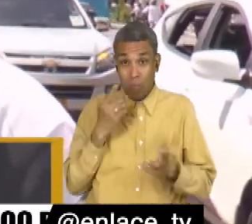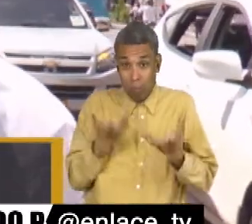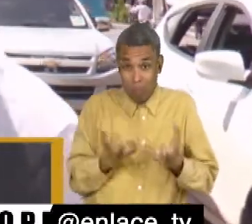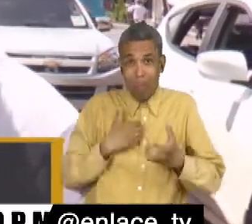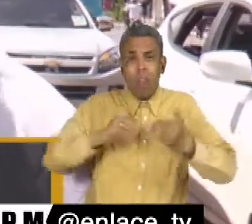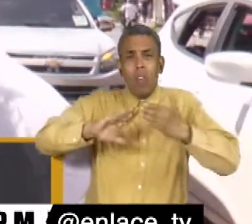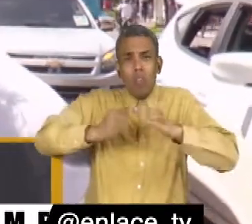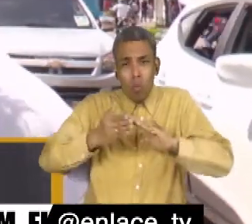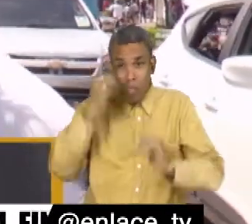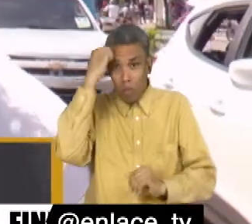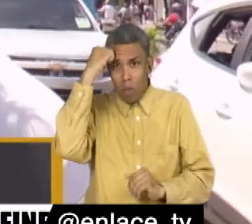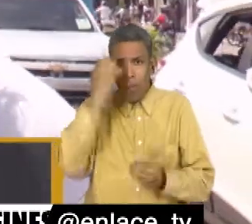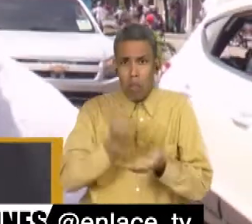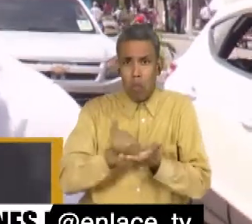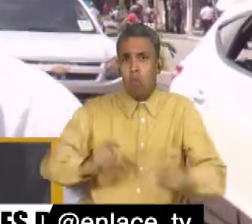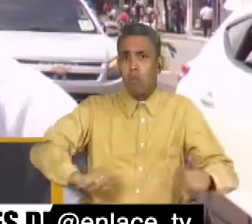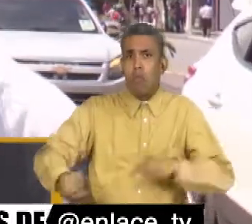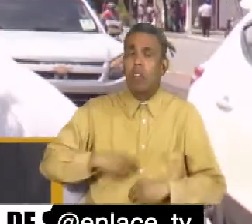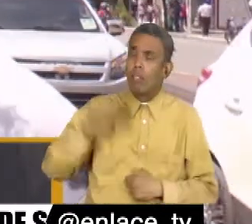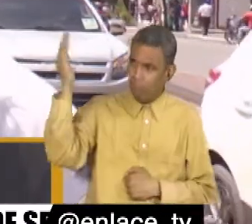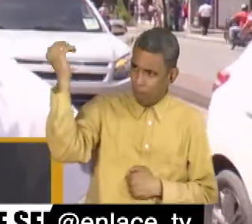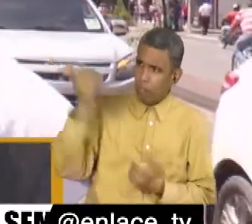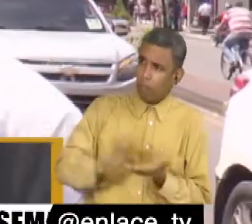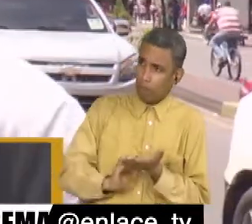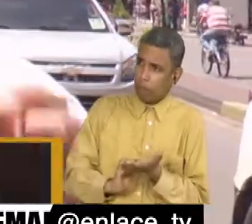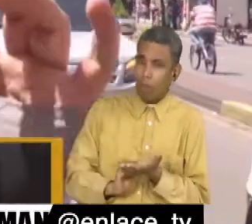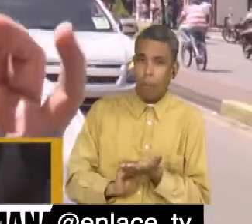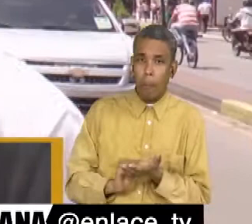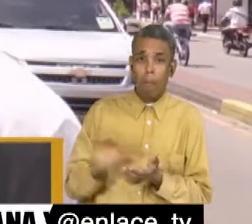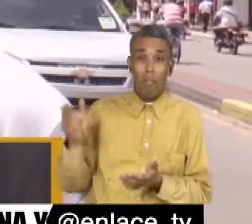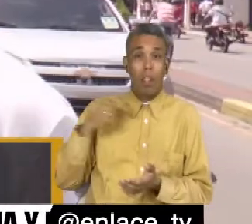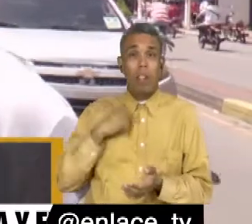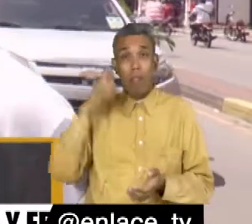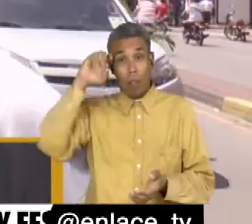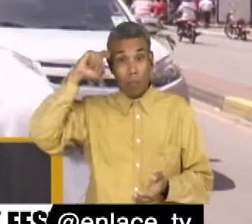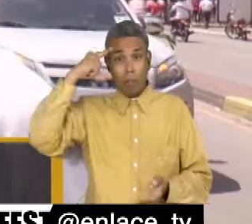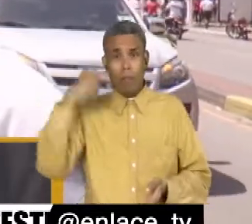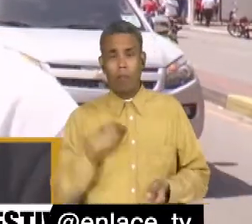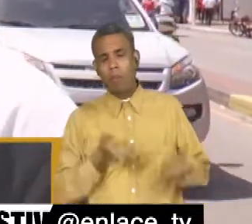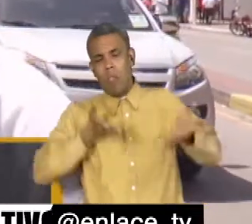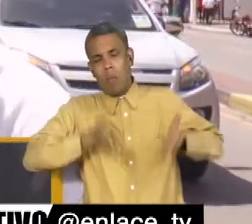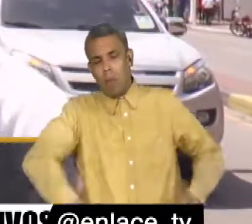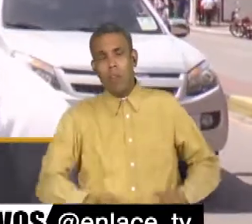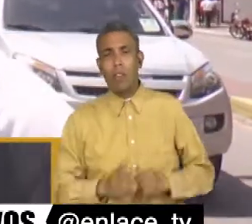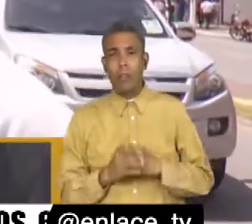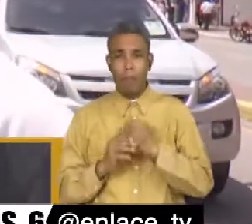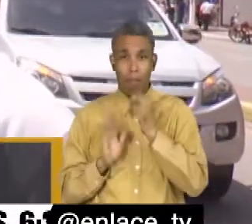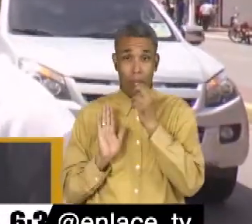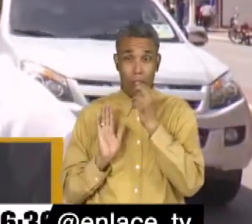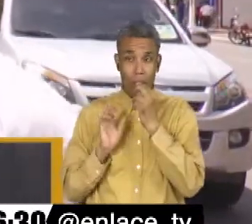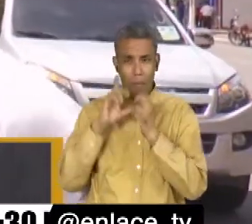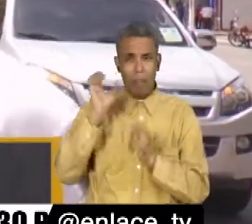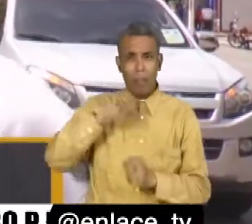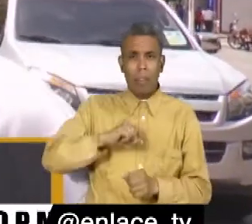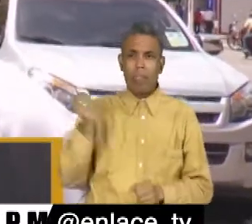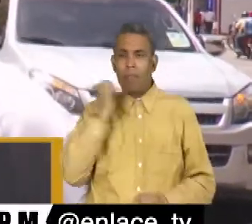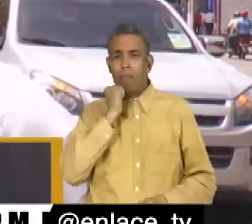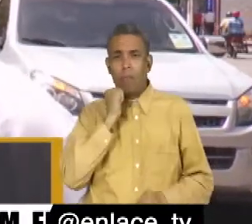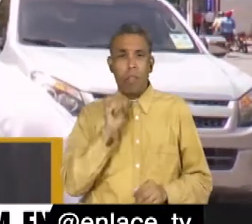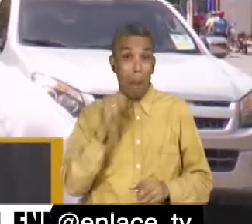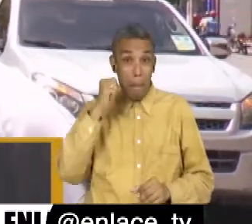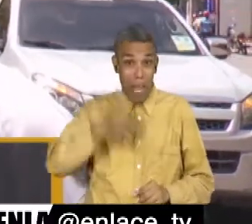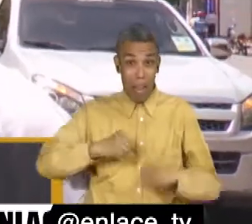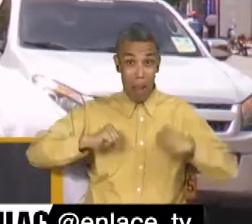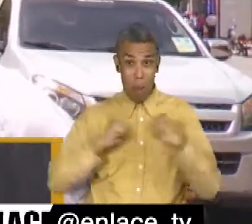a negociar. El gobierno no ha querido. Creemos que mañana, con la gran toma de la capital, va a ser un indicador importante, y esperamos